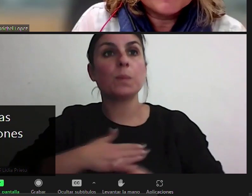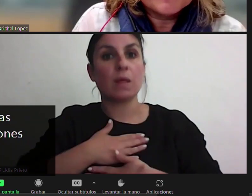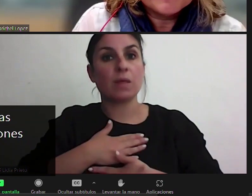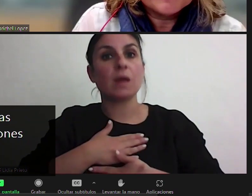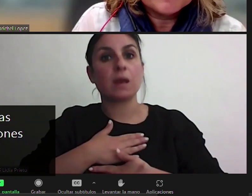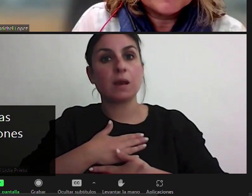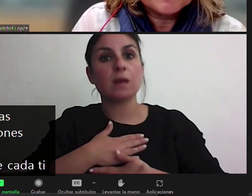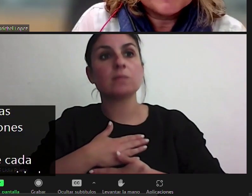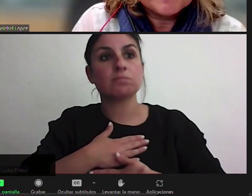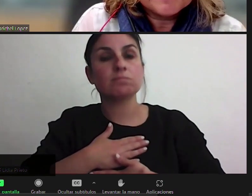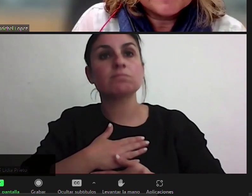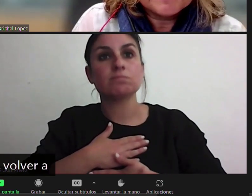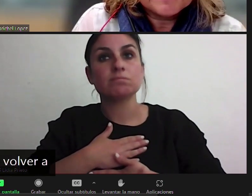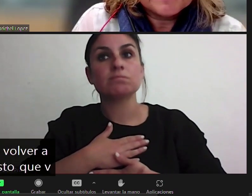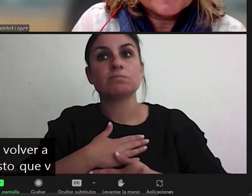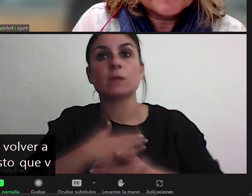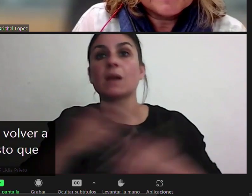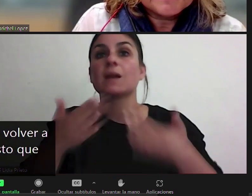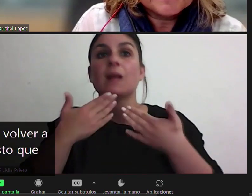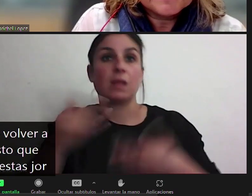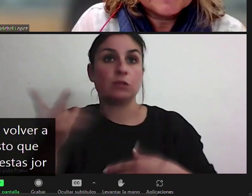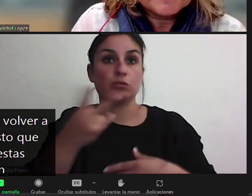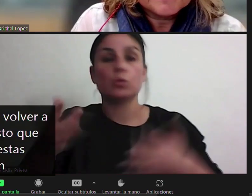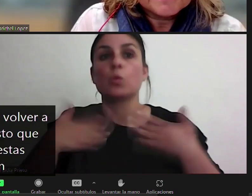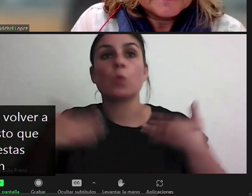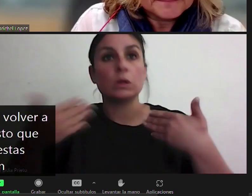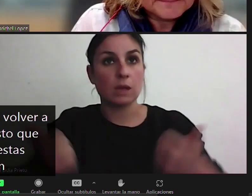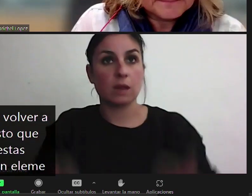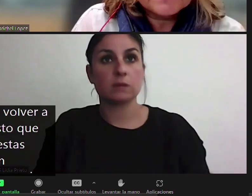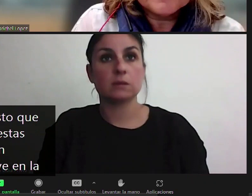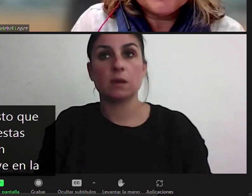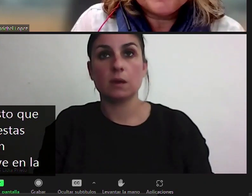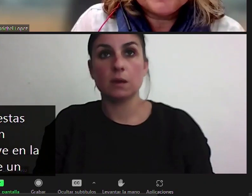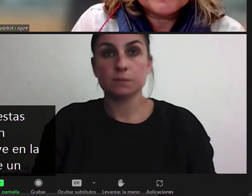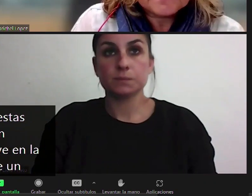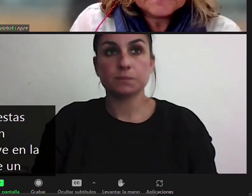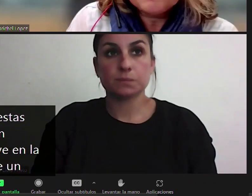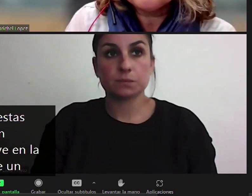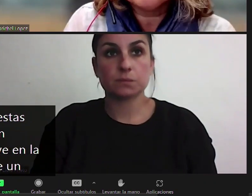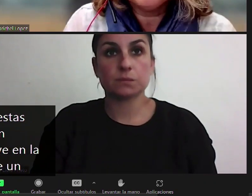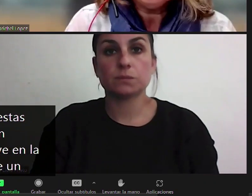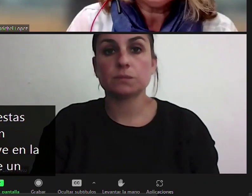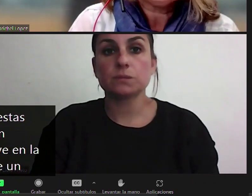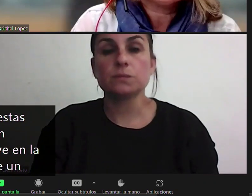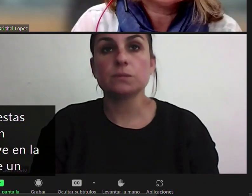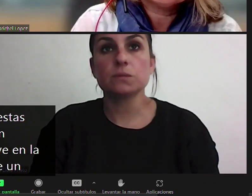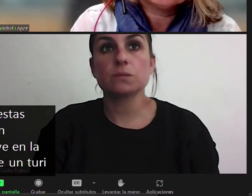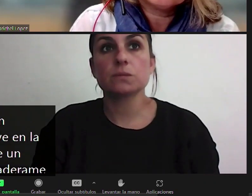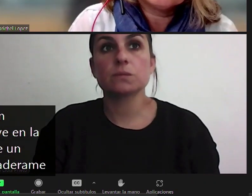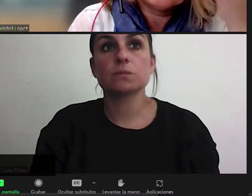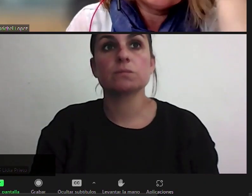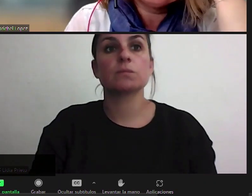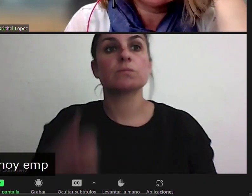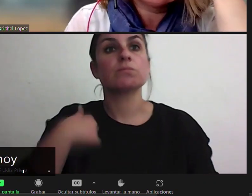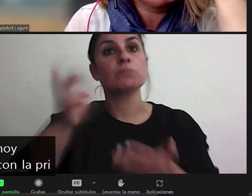y muchas gracias a los dos y cuando queráis. Adelante. Gracias, Luis. Bueno, voy a reiterar el agradecimiento